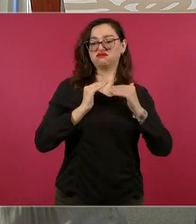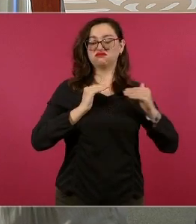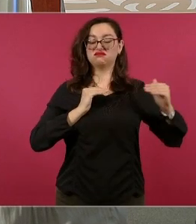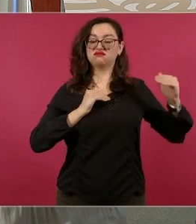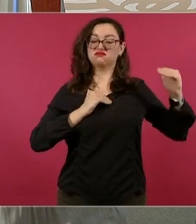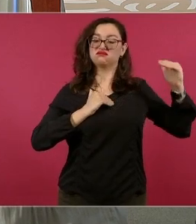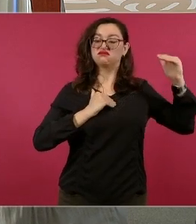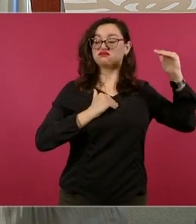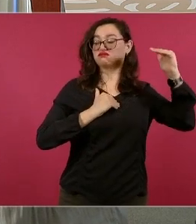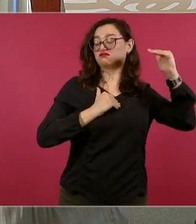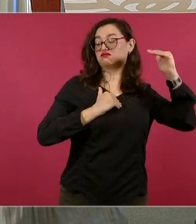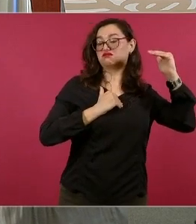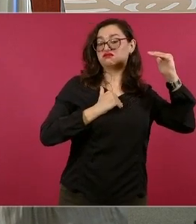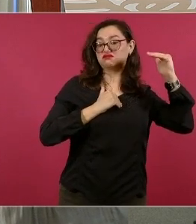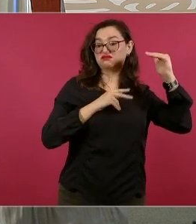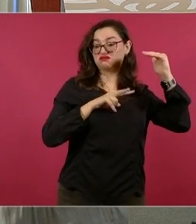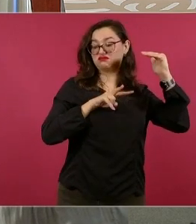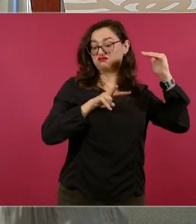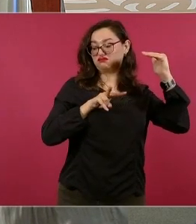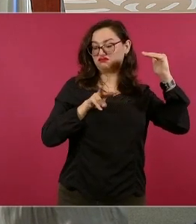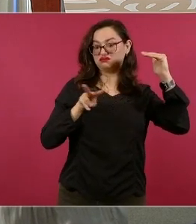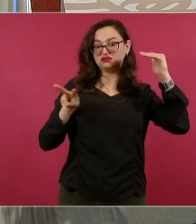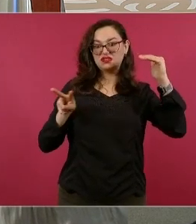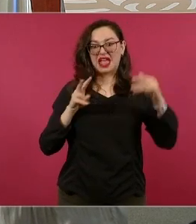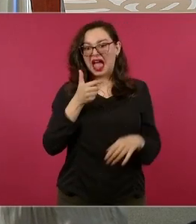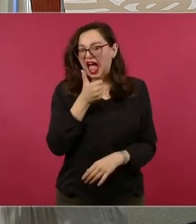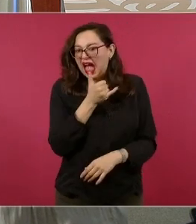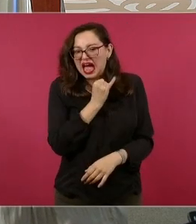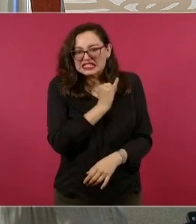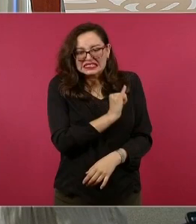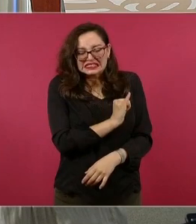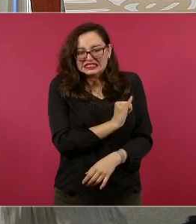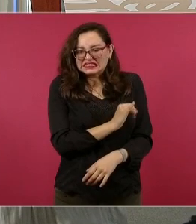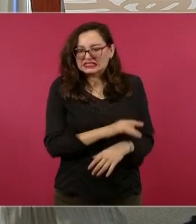pero a flor de piel,